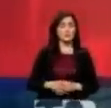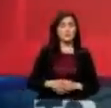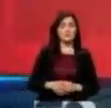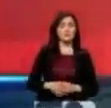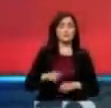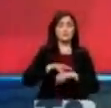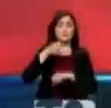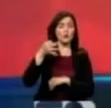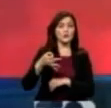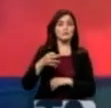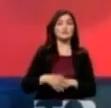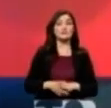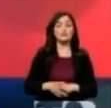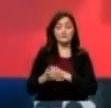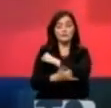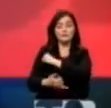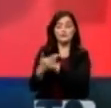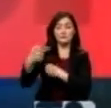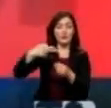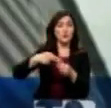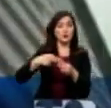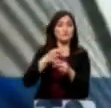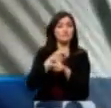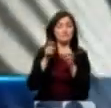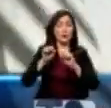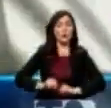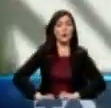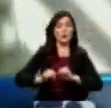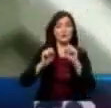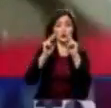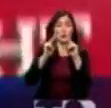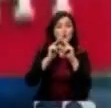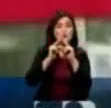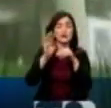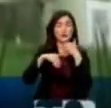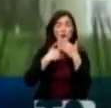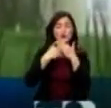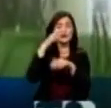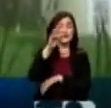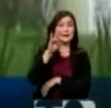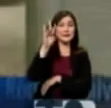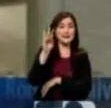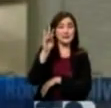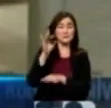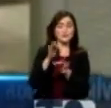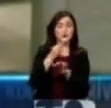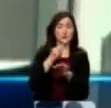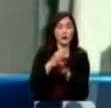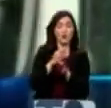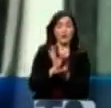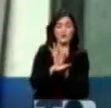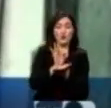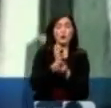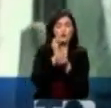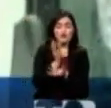punto de cumplirse y con ello los países involucrados en el escándalo podrán al fin conocer las delaciones de los 77 funcionarios de la compañía que